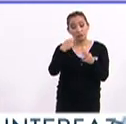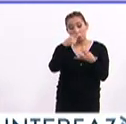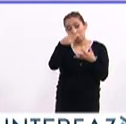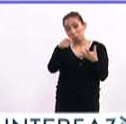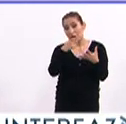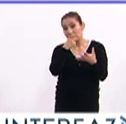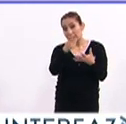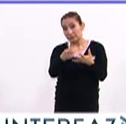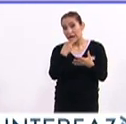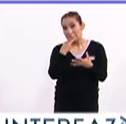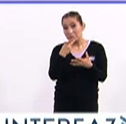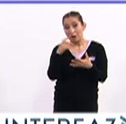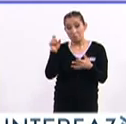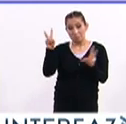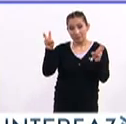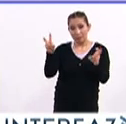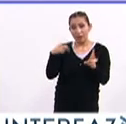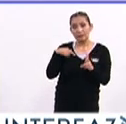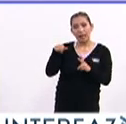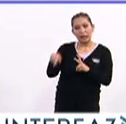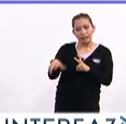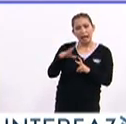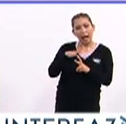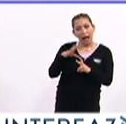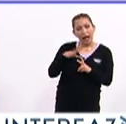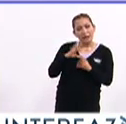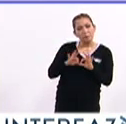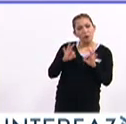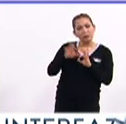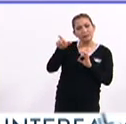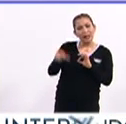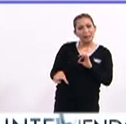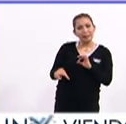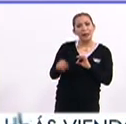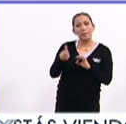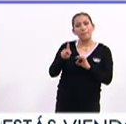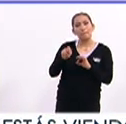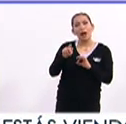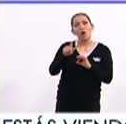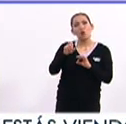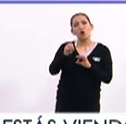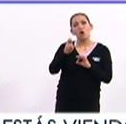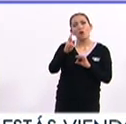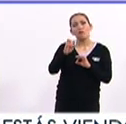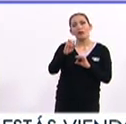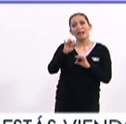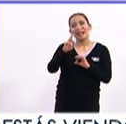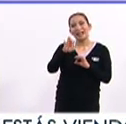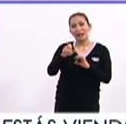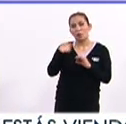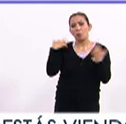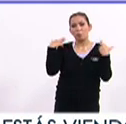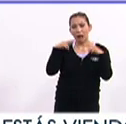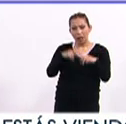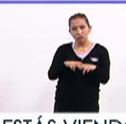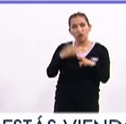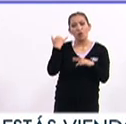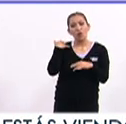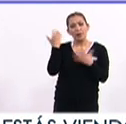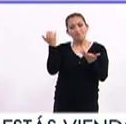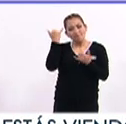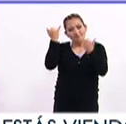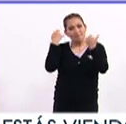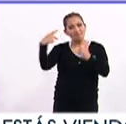puntos que resalta, sin duda alguna, pues ahí reside la relevancia de Paulo Freire como teórico, como pedagogo